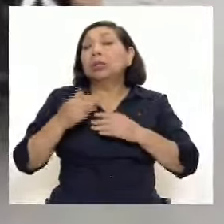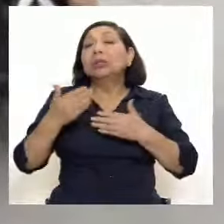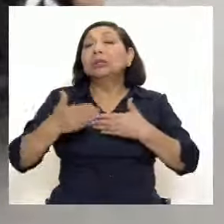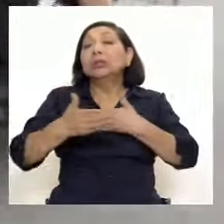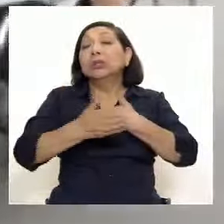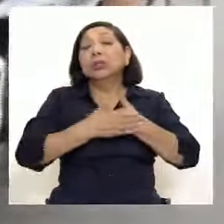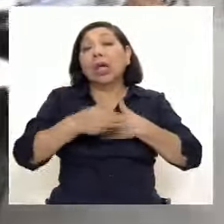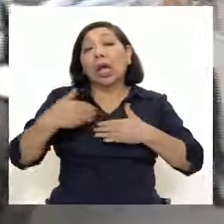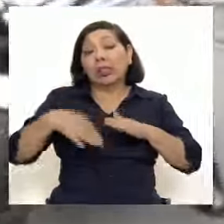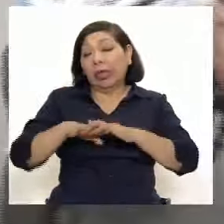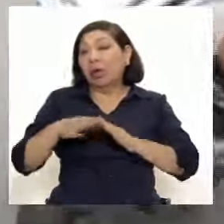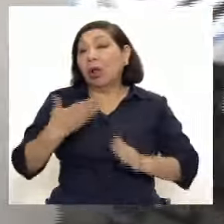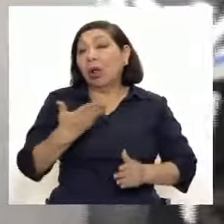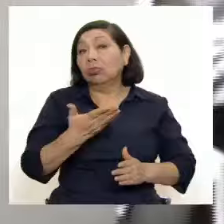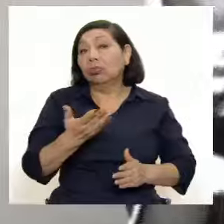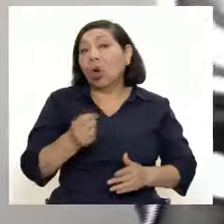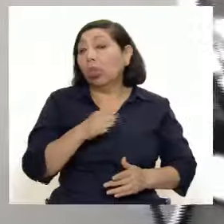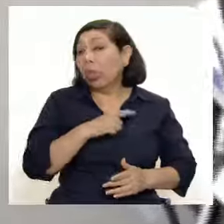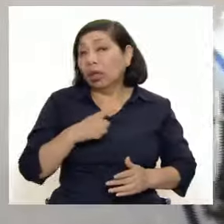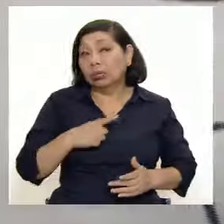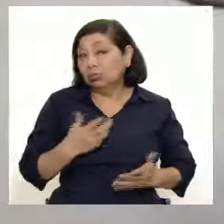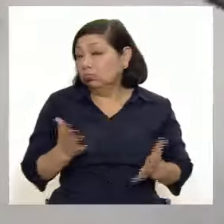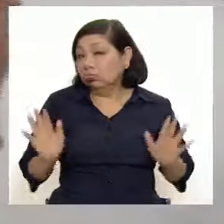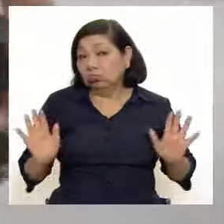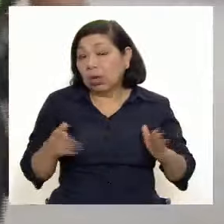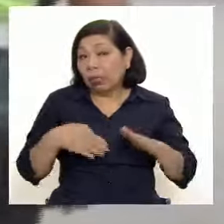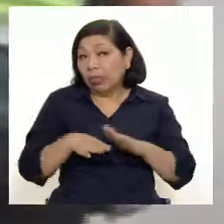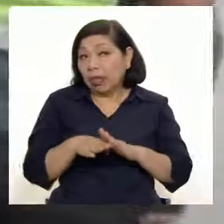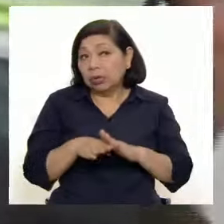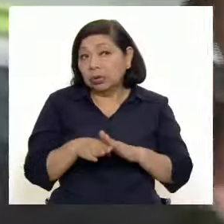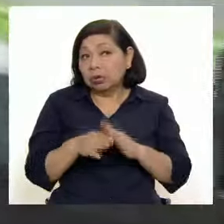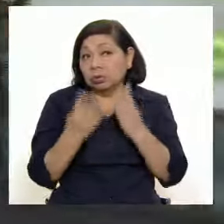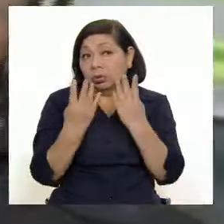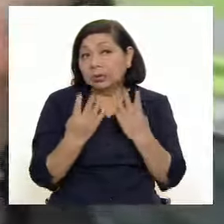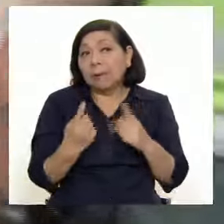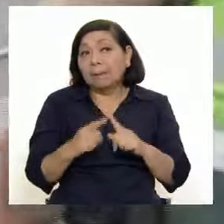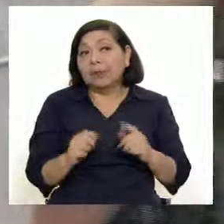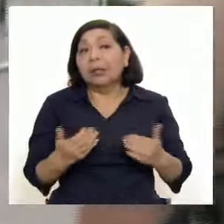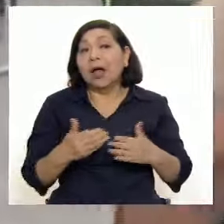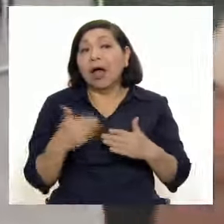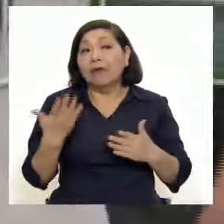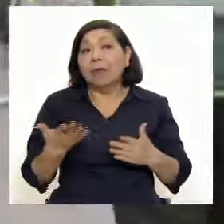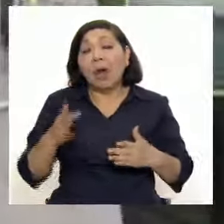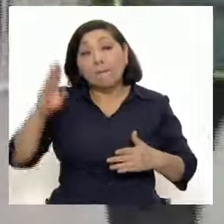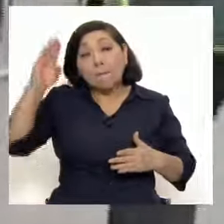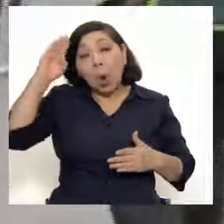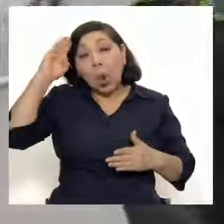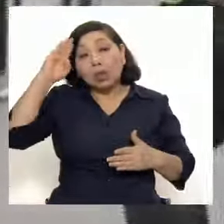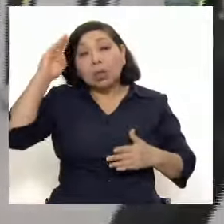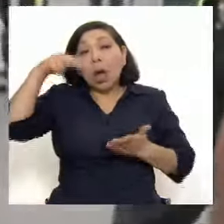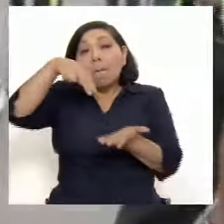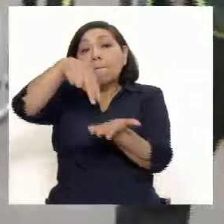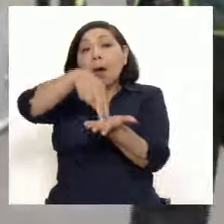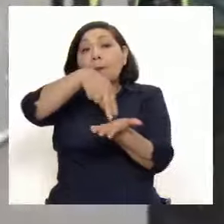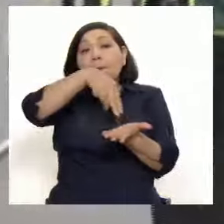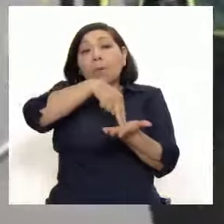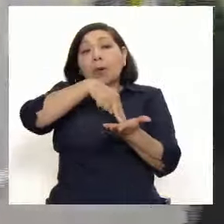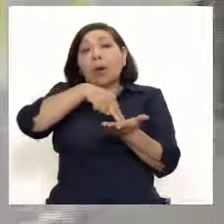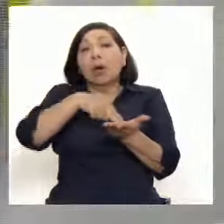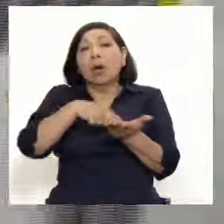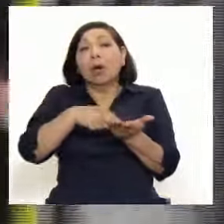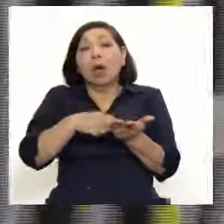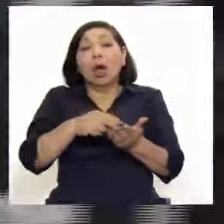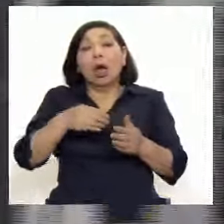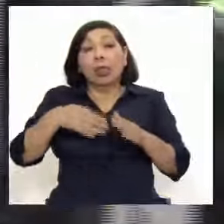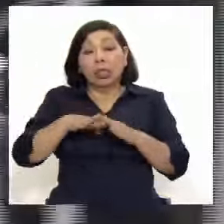aledañas al hotel. Hay seguridad del Estado en el interior de las rejas. En el exterior está la Policía Nacional. En la puerta